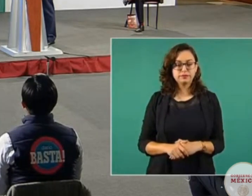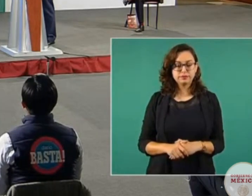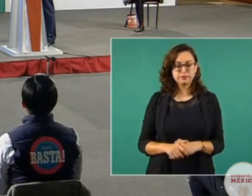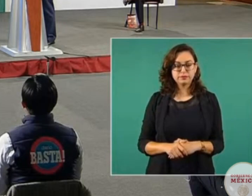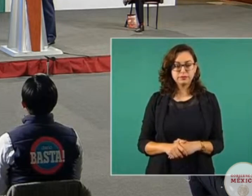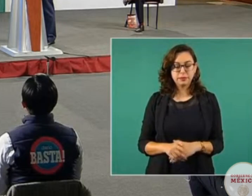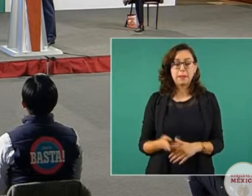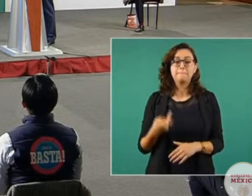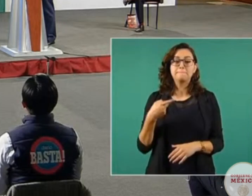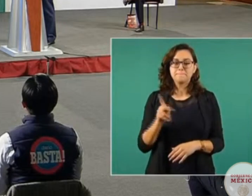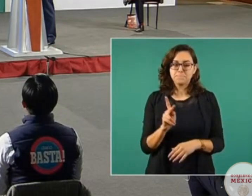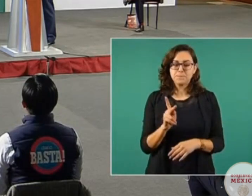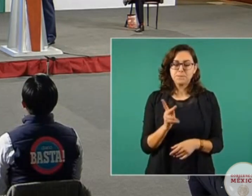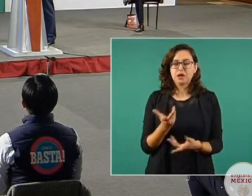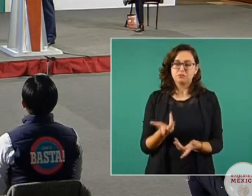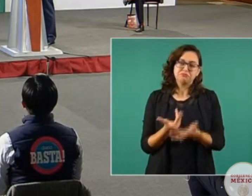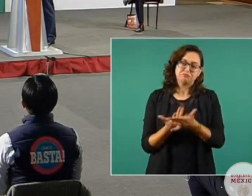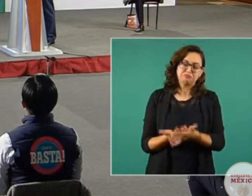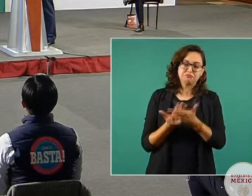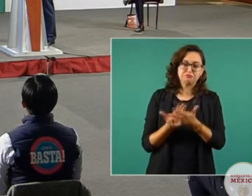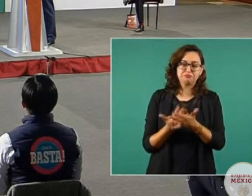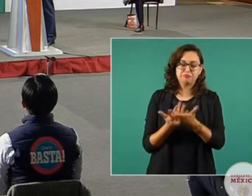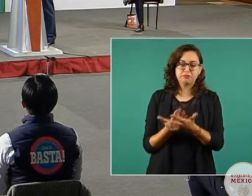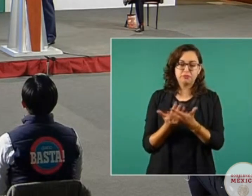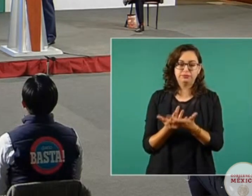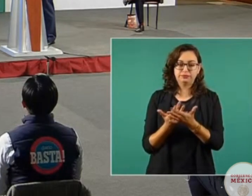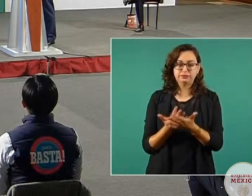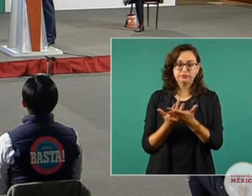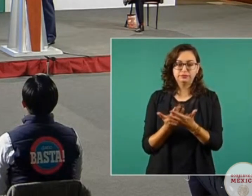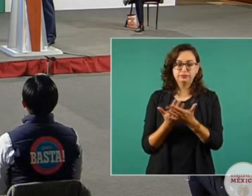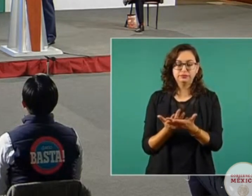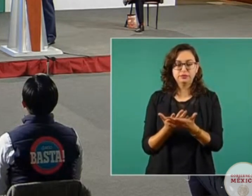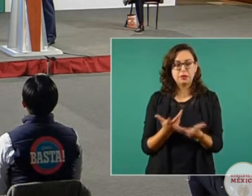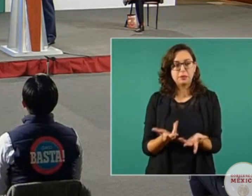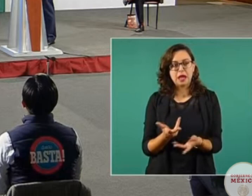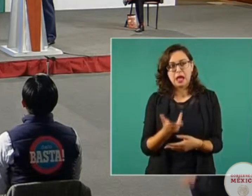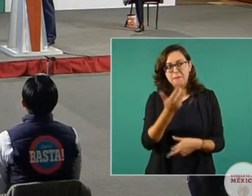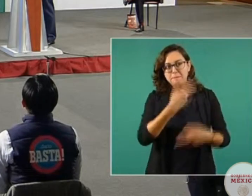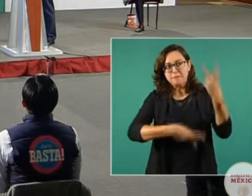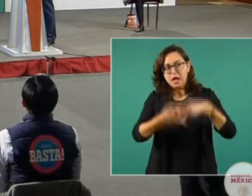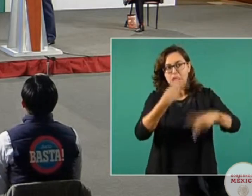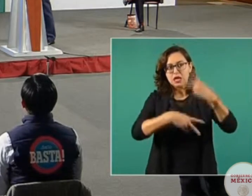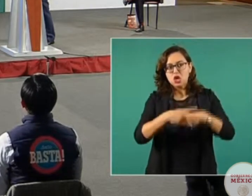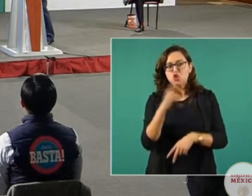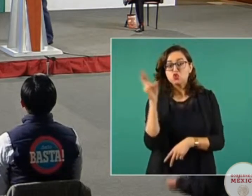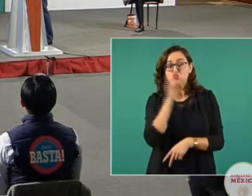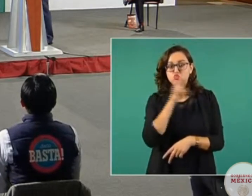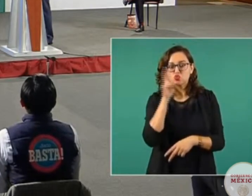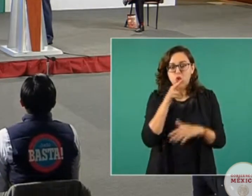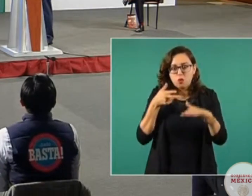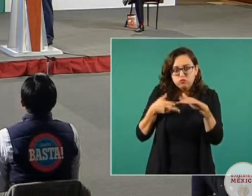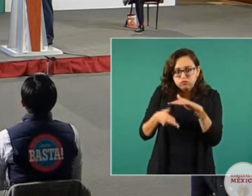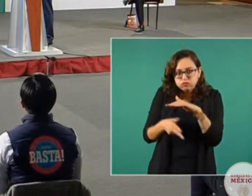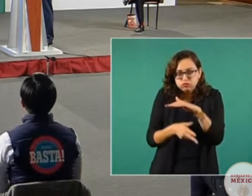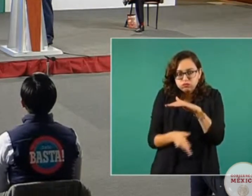también aprovechando el tiempo, esperando que emerja el submarino ruso de